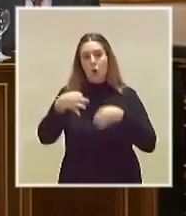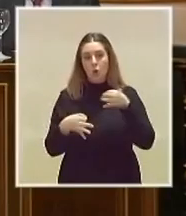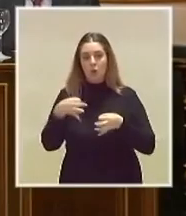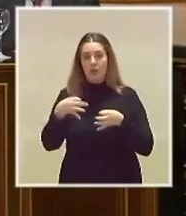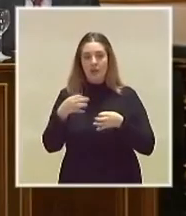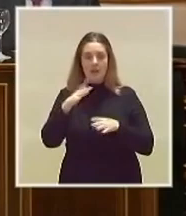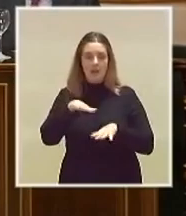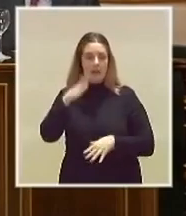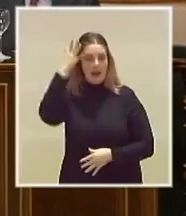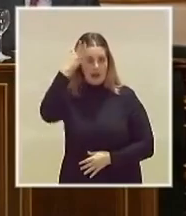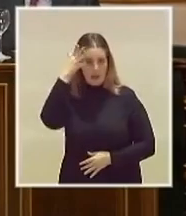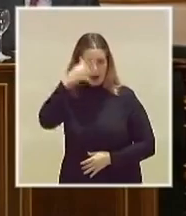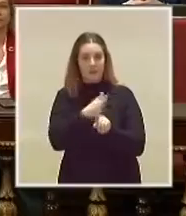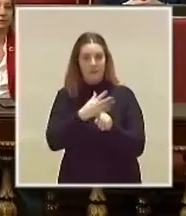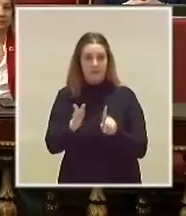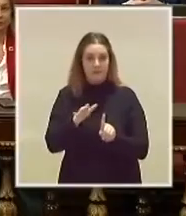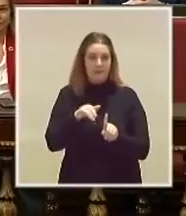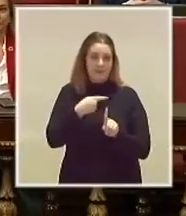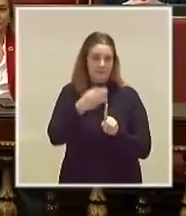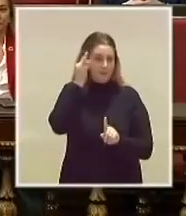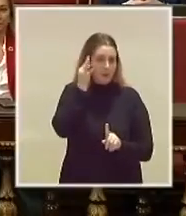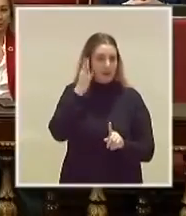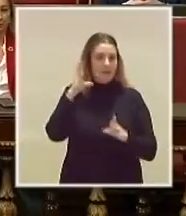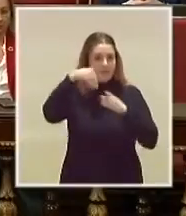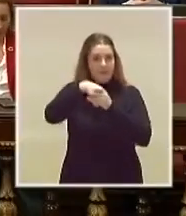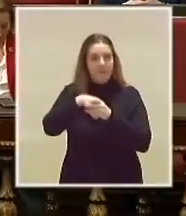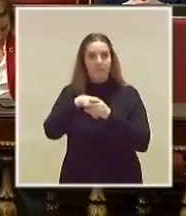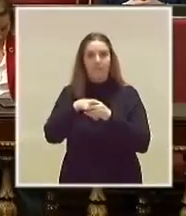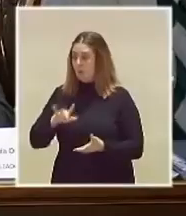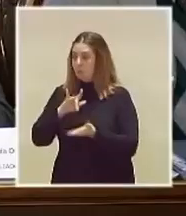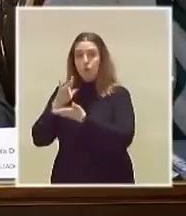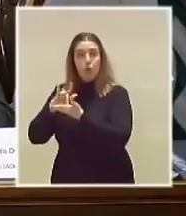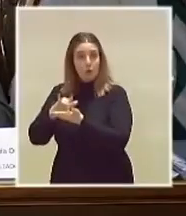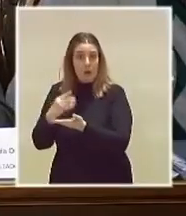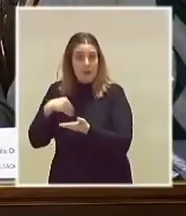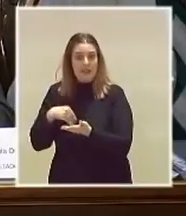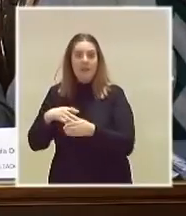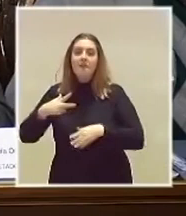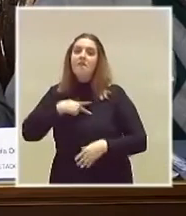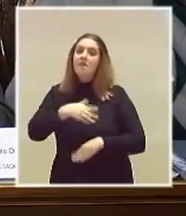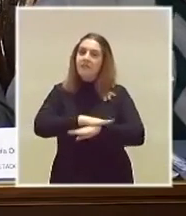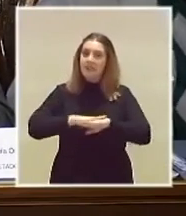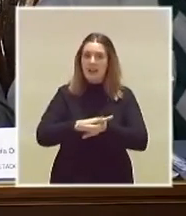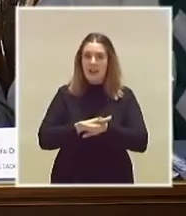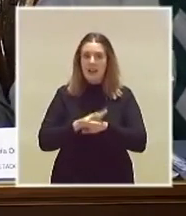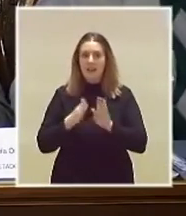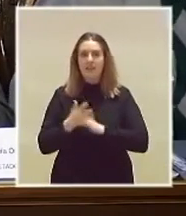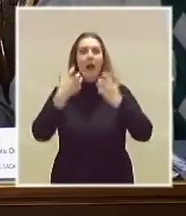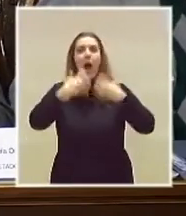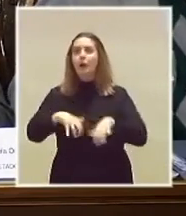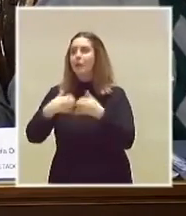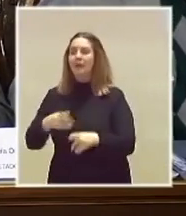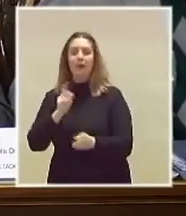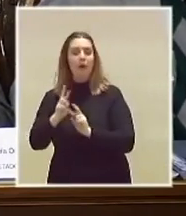General del Estado confirma que en la revisión de las penas la prioridad será proteger a las víctimas. La Fiscalía, huyendo de automatismos,